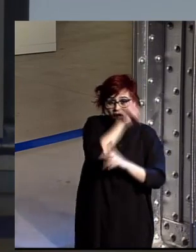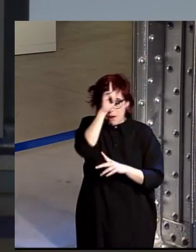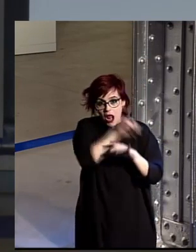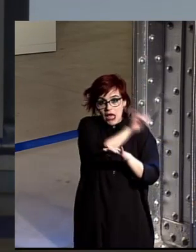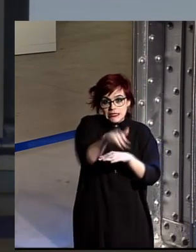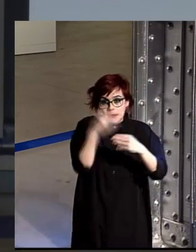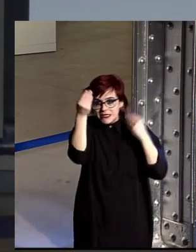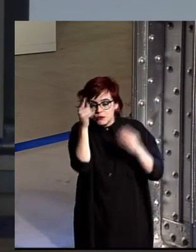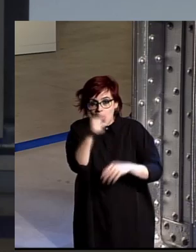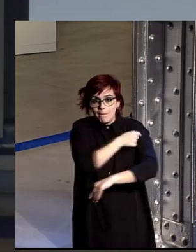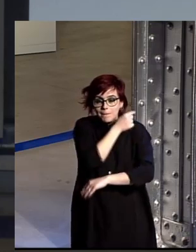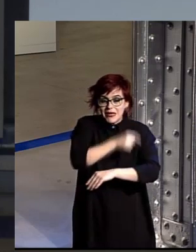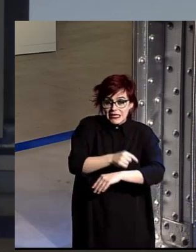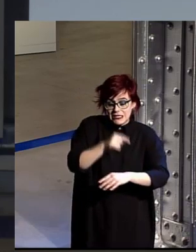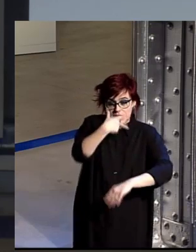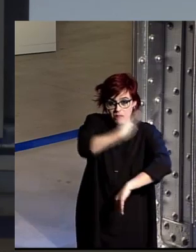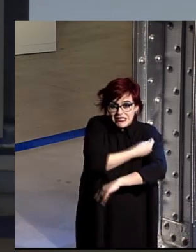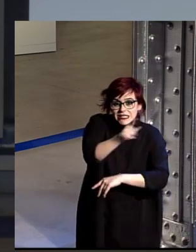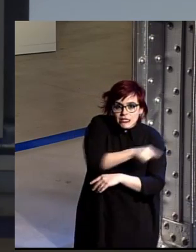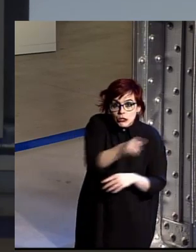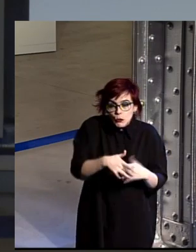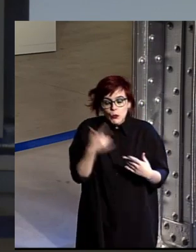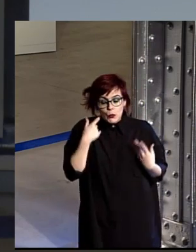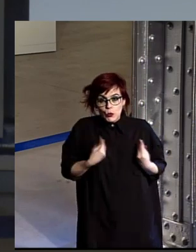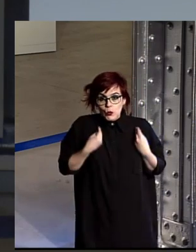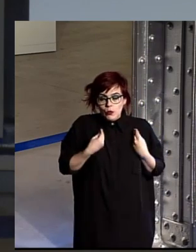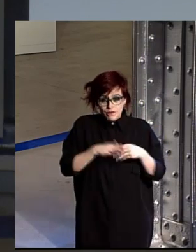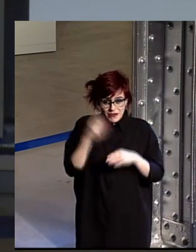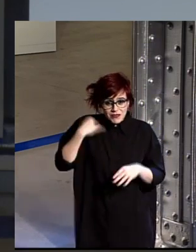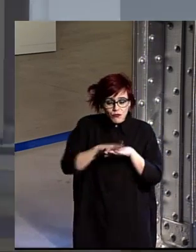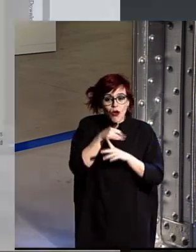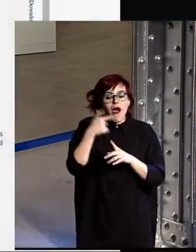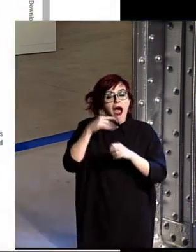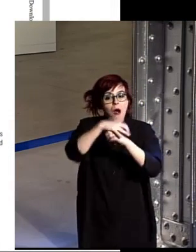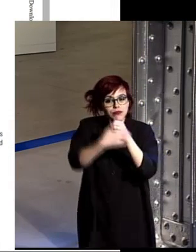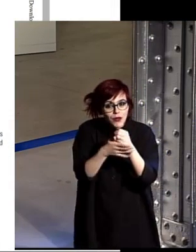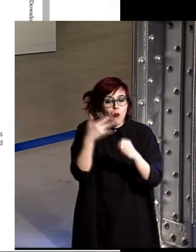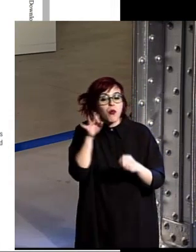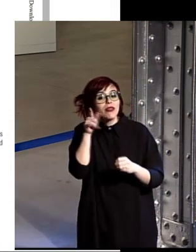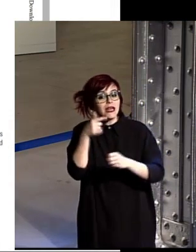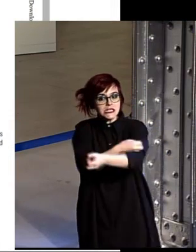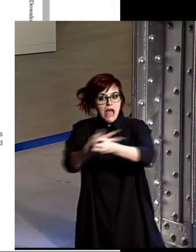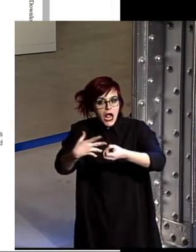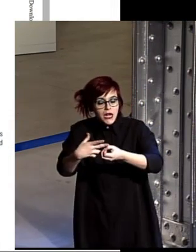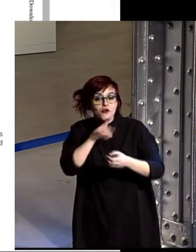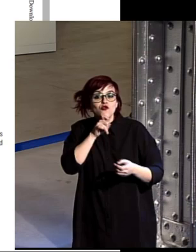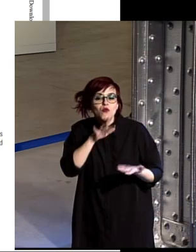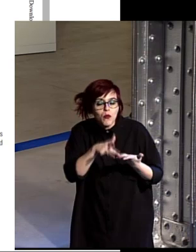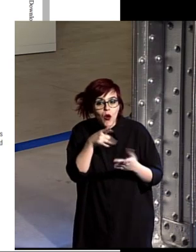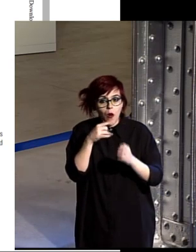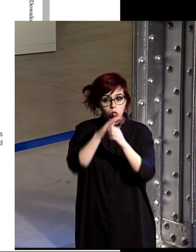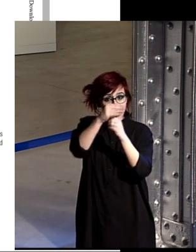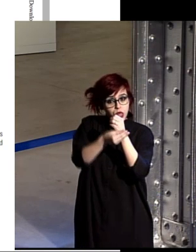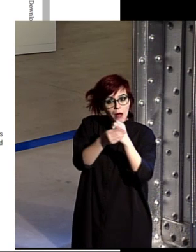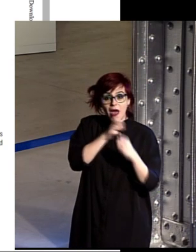no se la pinchamos. Al final se la pincharon y además es muy emocionante porque como el VSV también replica, se puede detectar en sangre. Pero claro, ¿cómo sabían si la GP que tenían